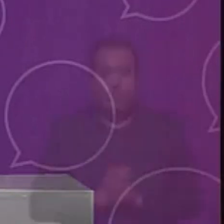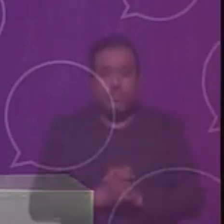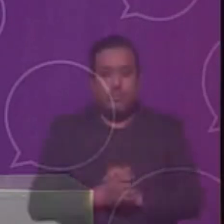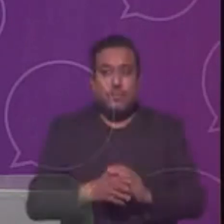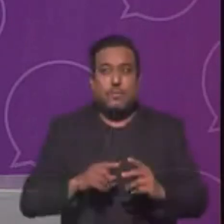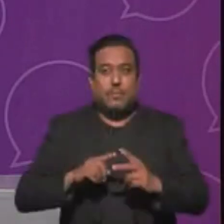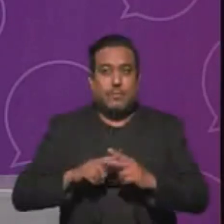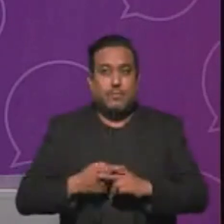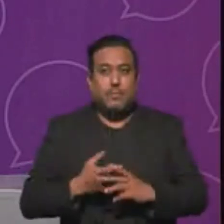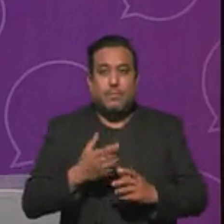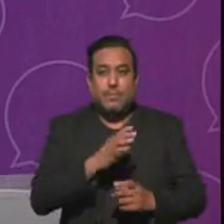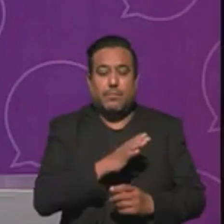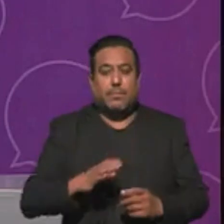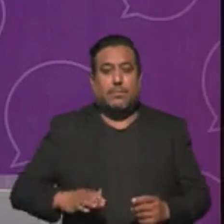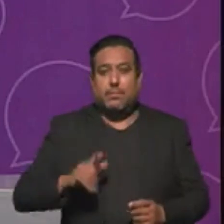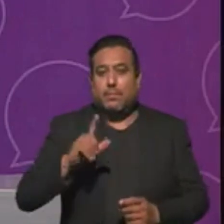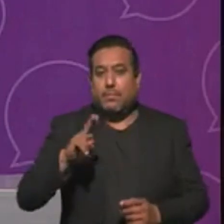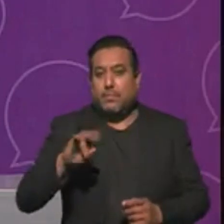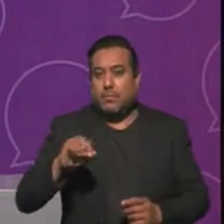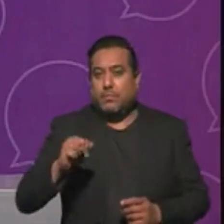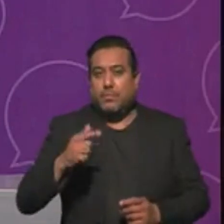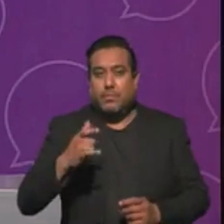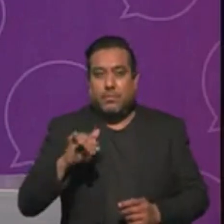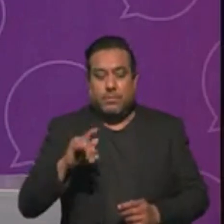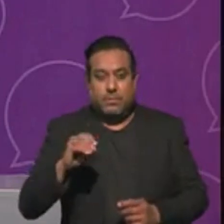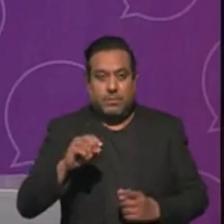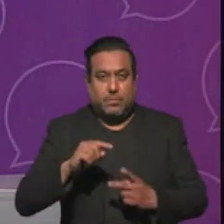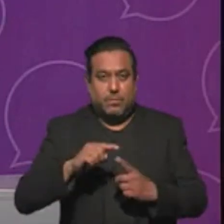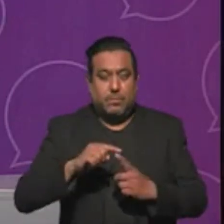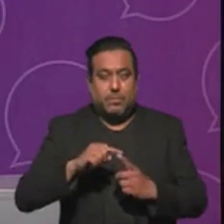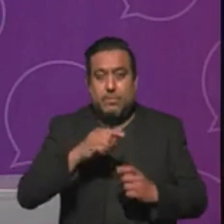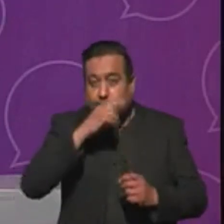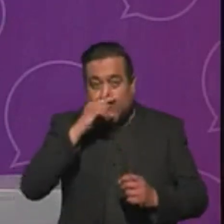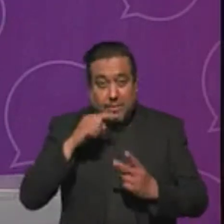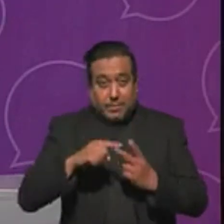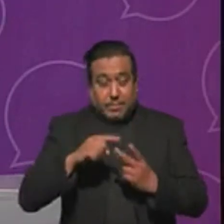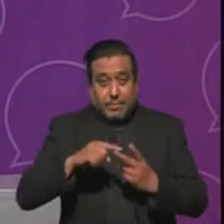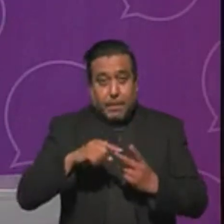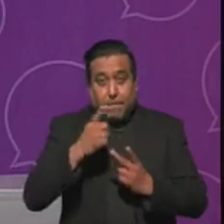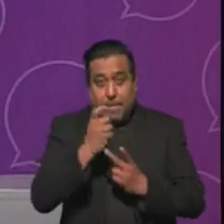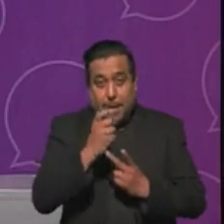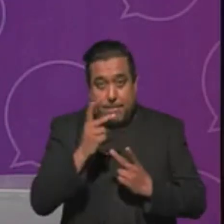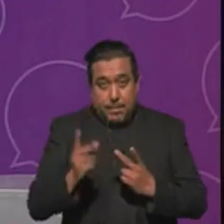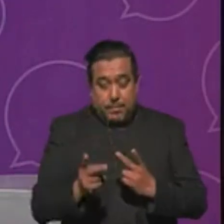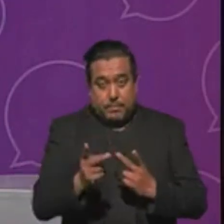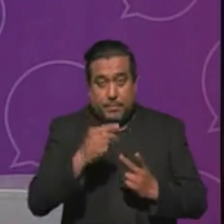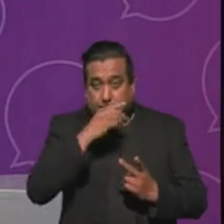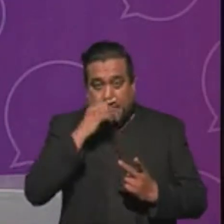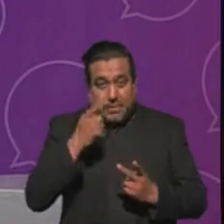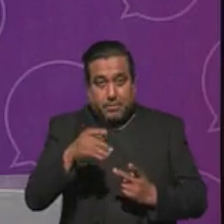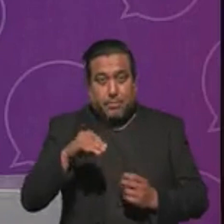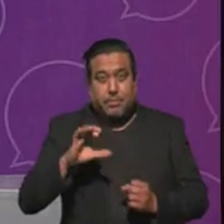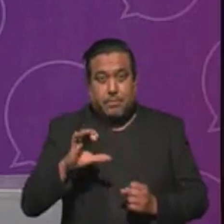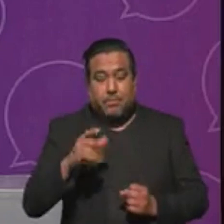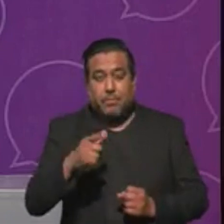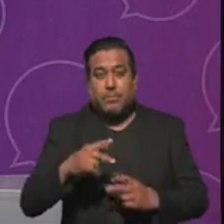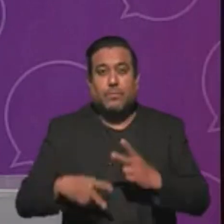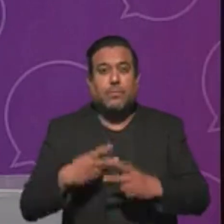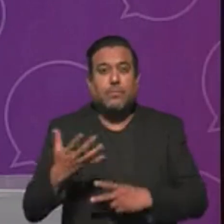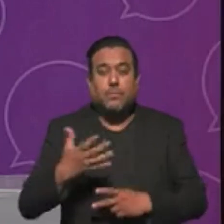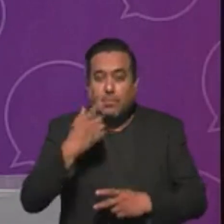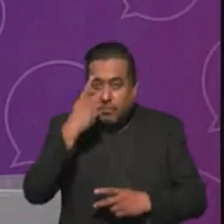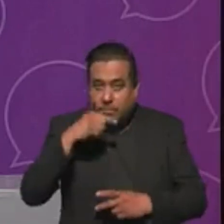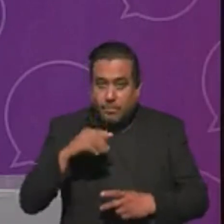inicio con el candidato Luis Guillermo Ortiz Alva de movimiento ciudadano La pregunta es cómo planea garantizar el acceso